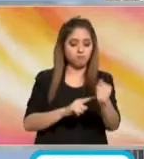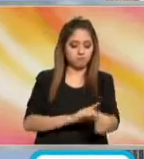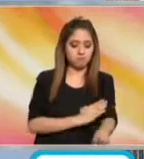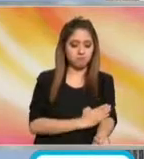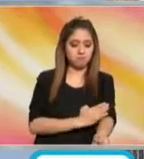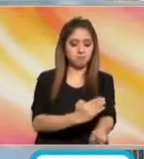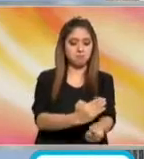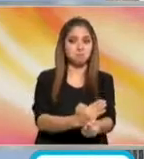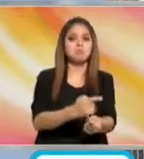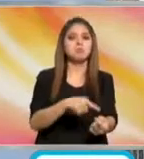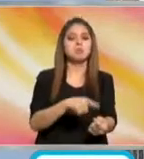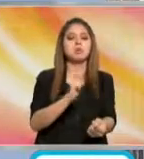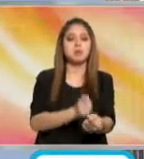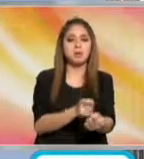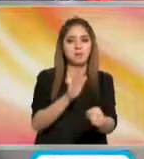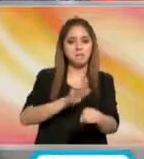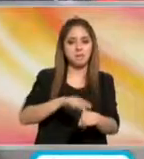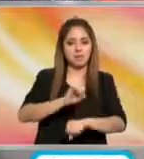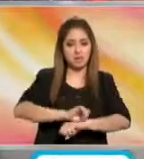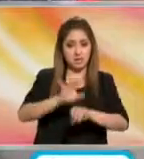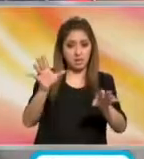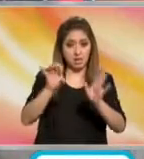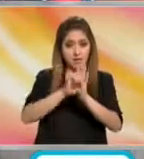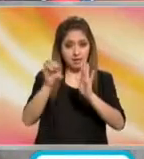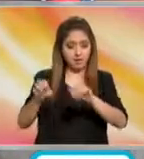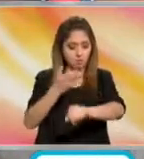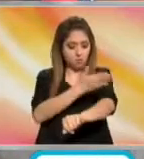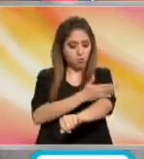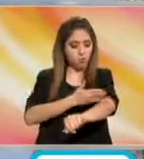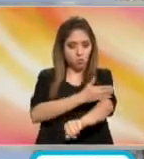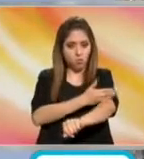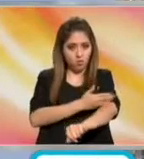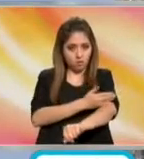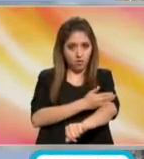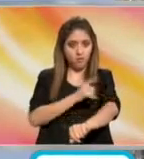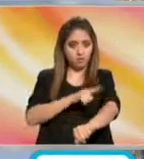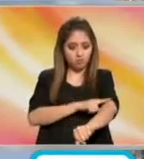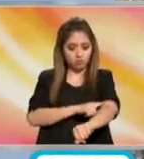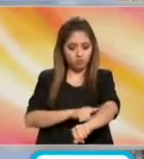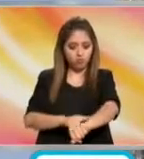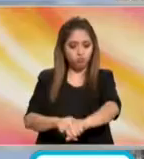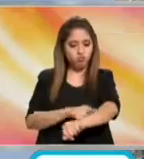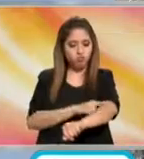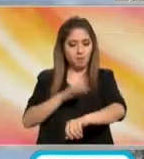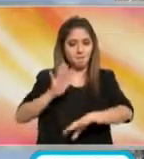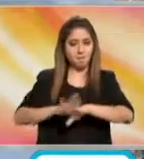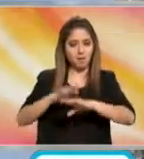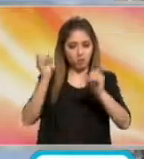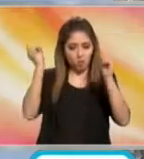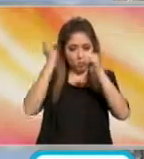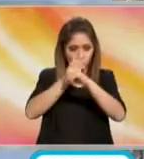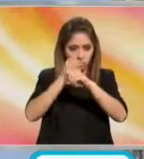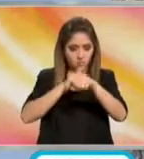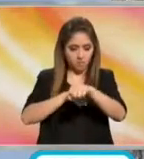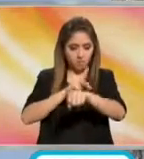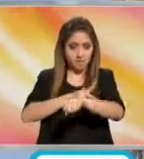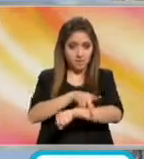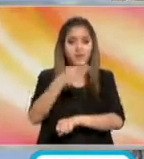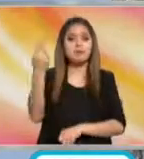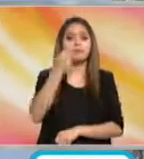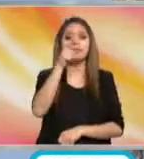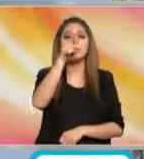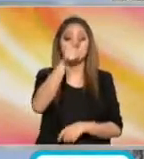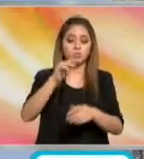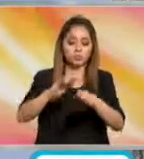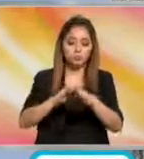larga, pues va a estar mucho más clara. Muy bien. Si usamos manga corta, vamos a tener más bronceada esta parte. Ok. Probarla directamente en la piel Es